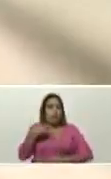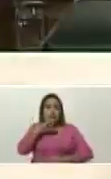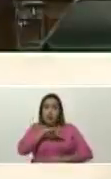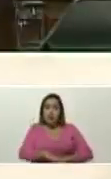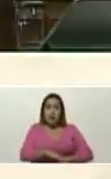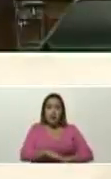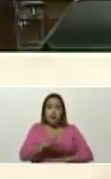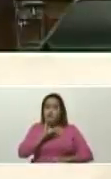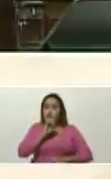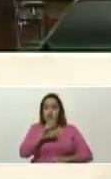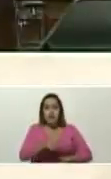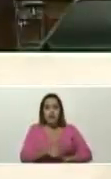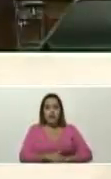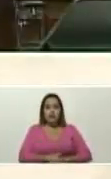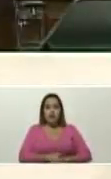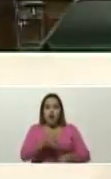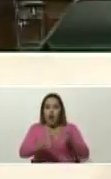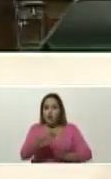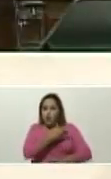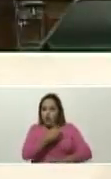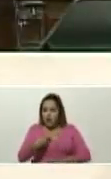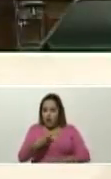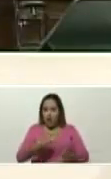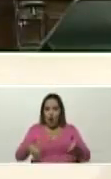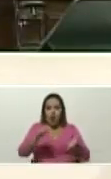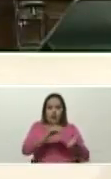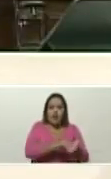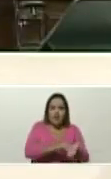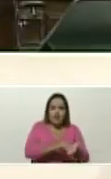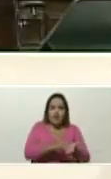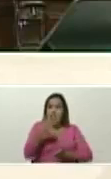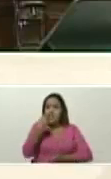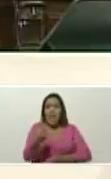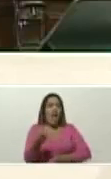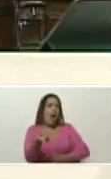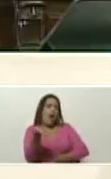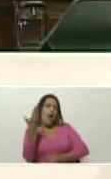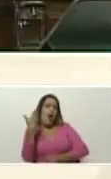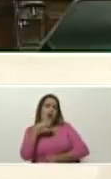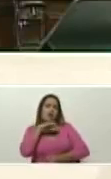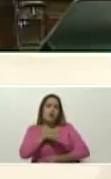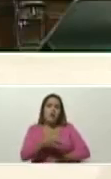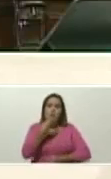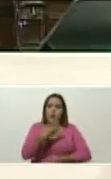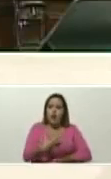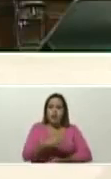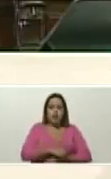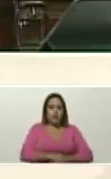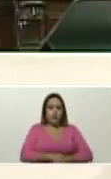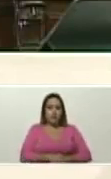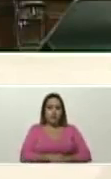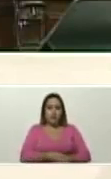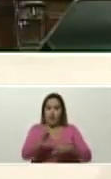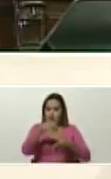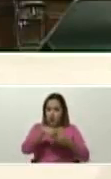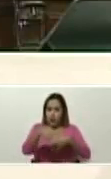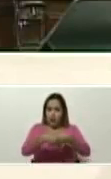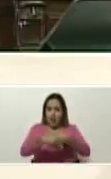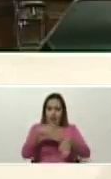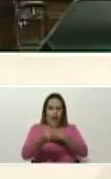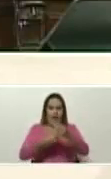oprobioso que algunos pretenden ahora reivindicar en las redes sociales, ¿ah? Y hacen